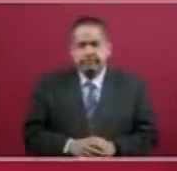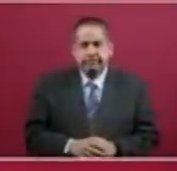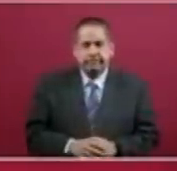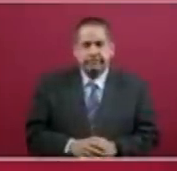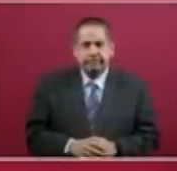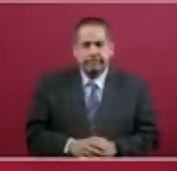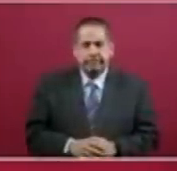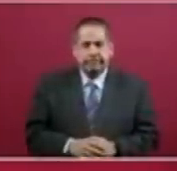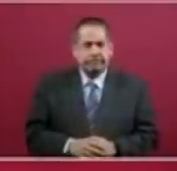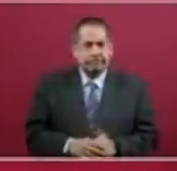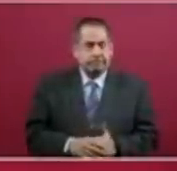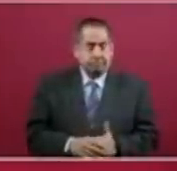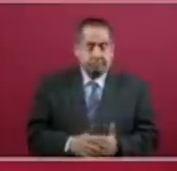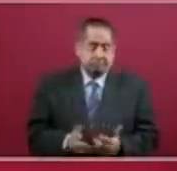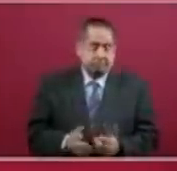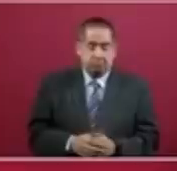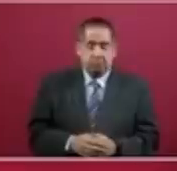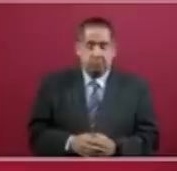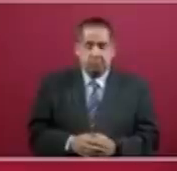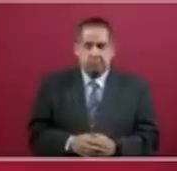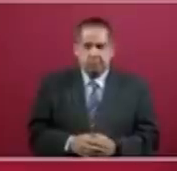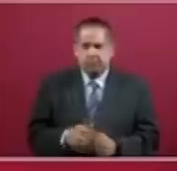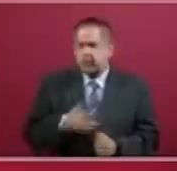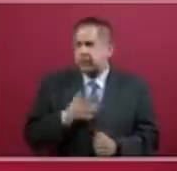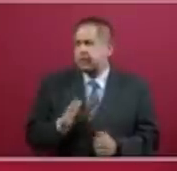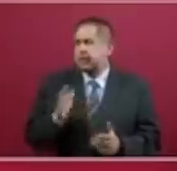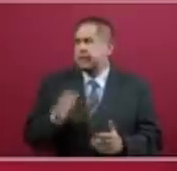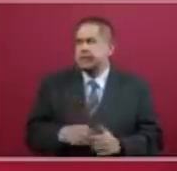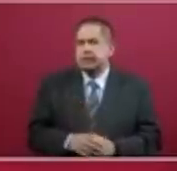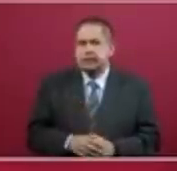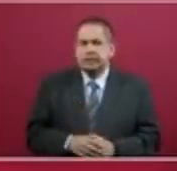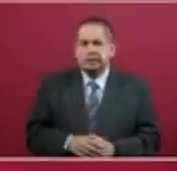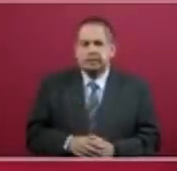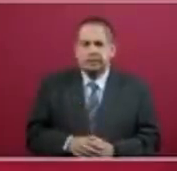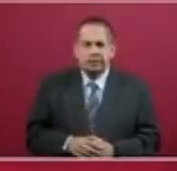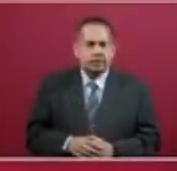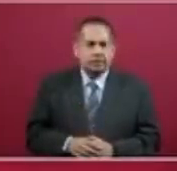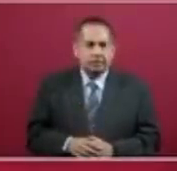¿Y qué les parece